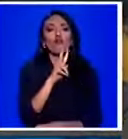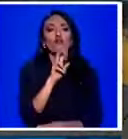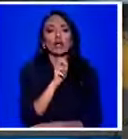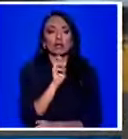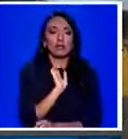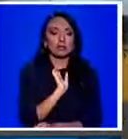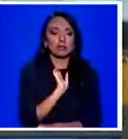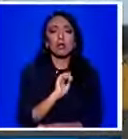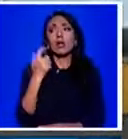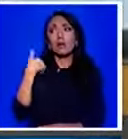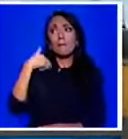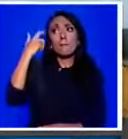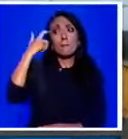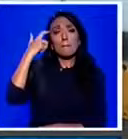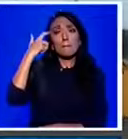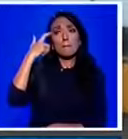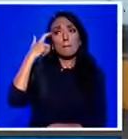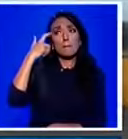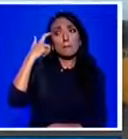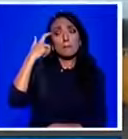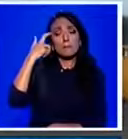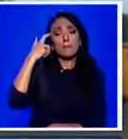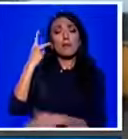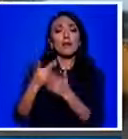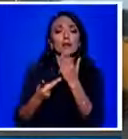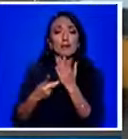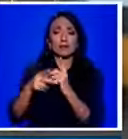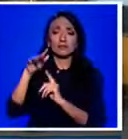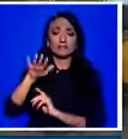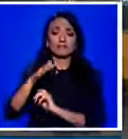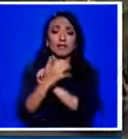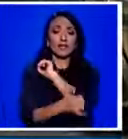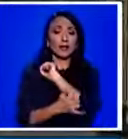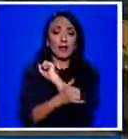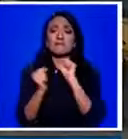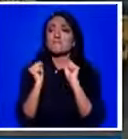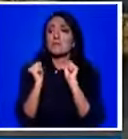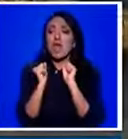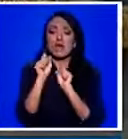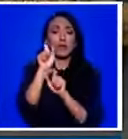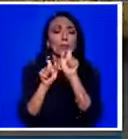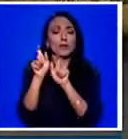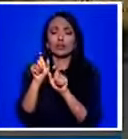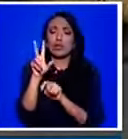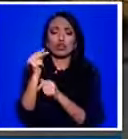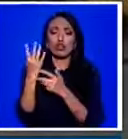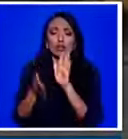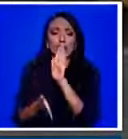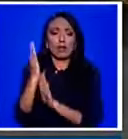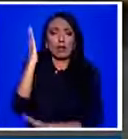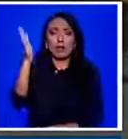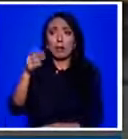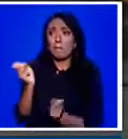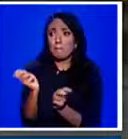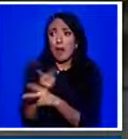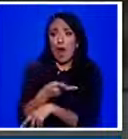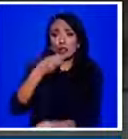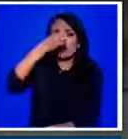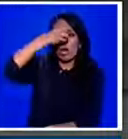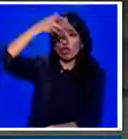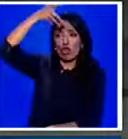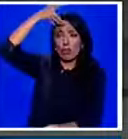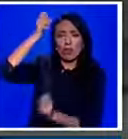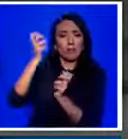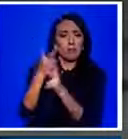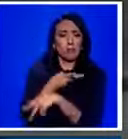qué ocurre esto? Lo que está pasando en el país, por el peligro, la gente no quiere viajar. Por el peligro. Santo Domingo está mucho más peligroso